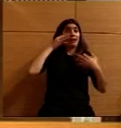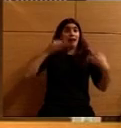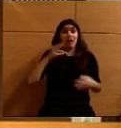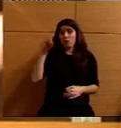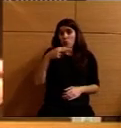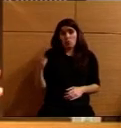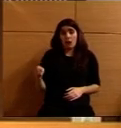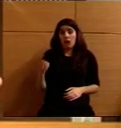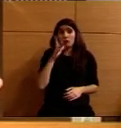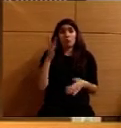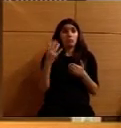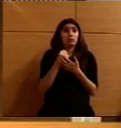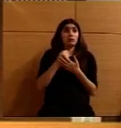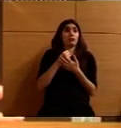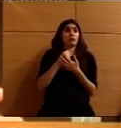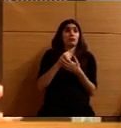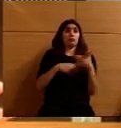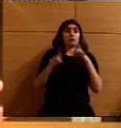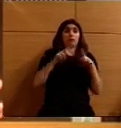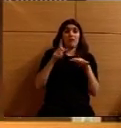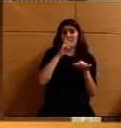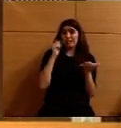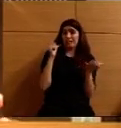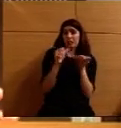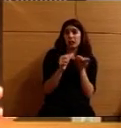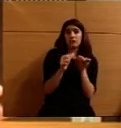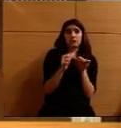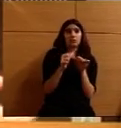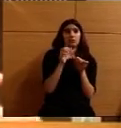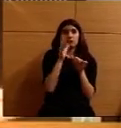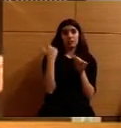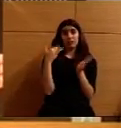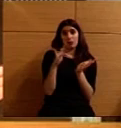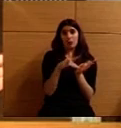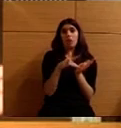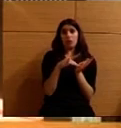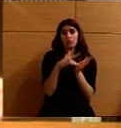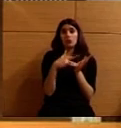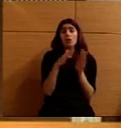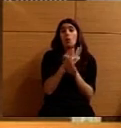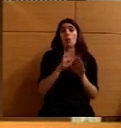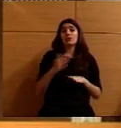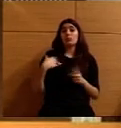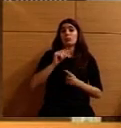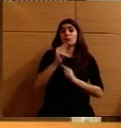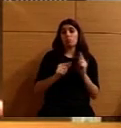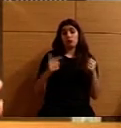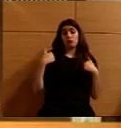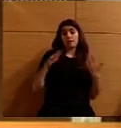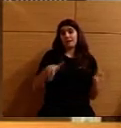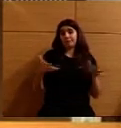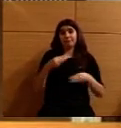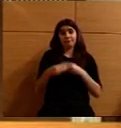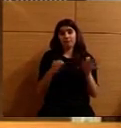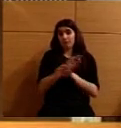con todas las inclemencias meteorológicas que hemos tenido durante este año, porque ya estuvimos hablando en el último presupuesto la baja ejecución